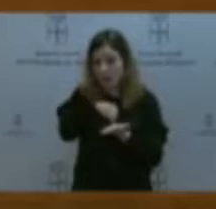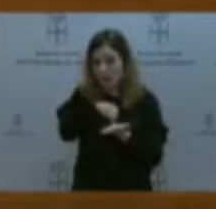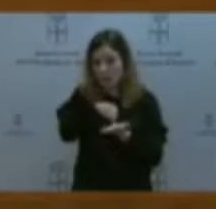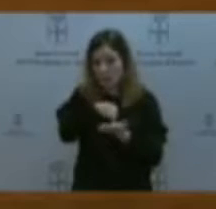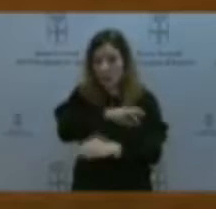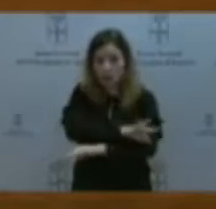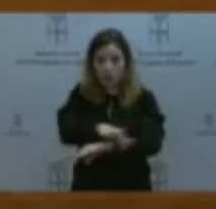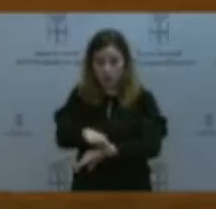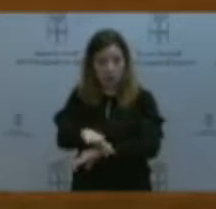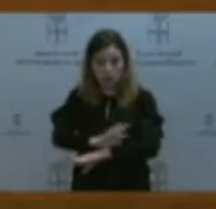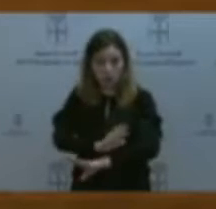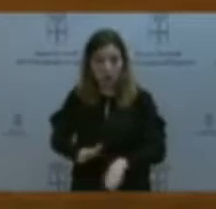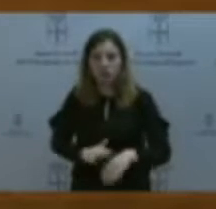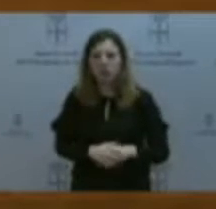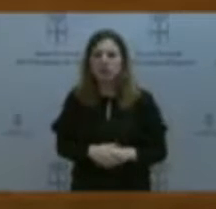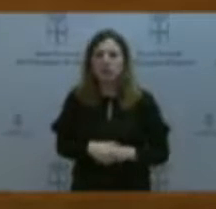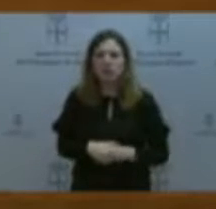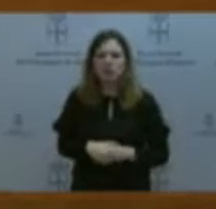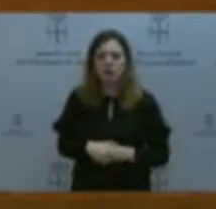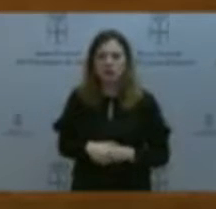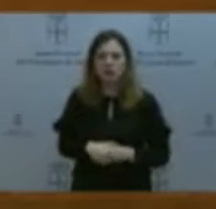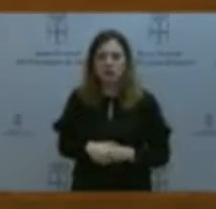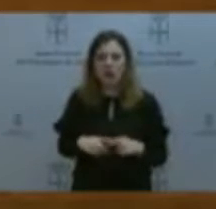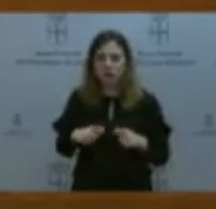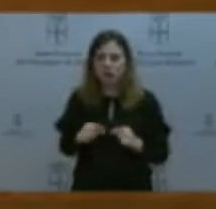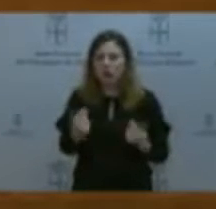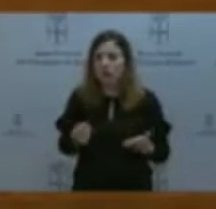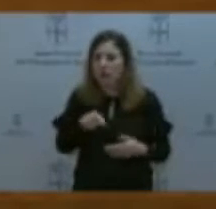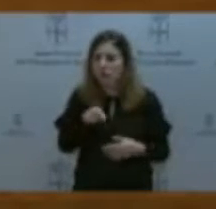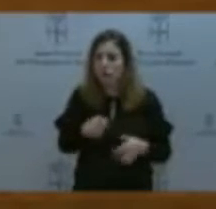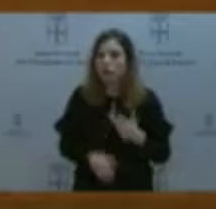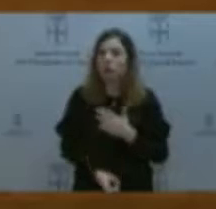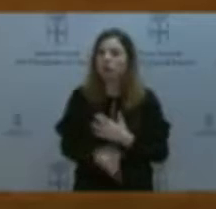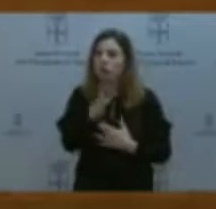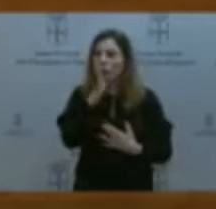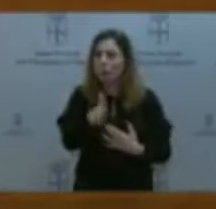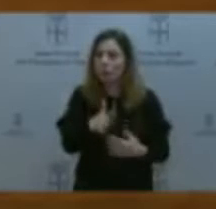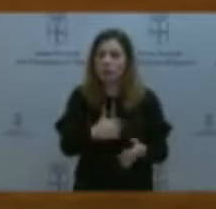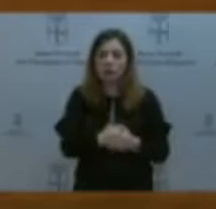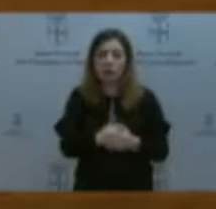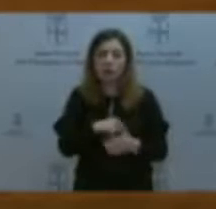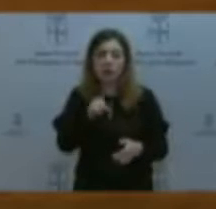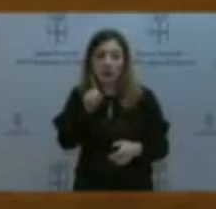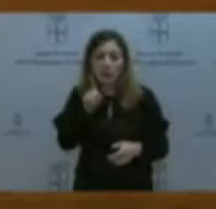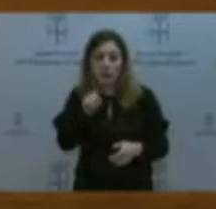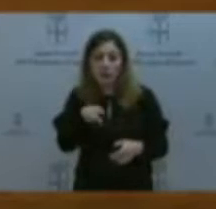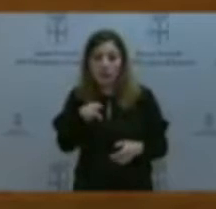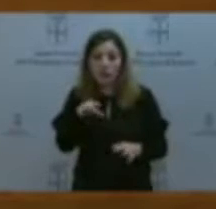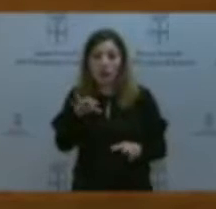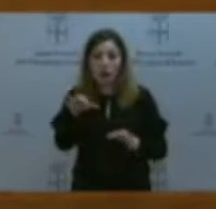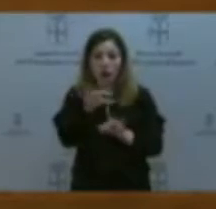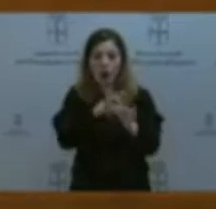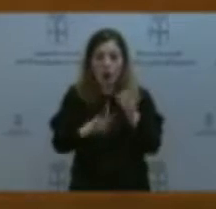esto viene debido a una concepción liberal también en la ordenación del territorio y de la actividad económica, que